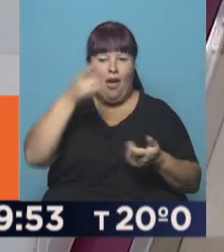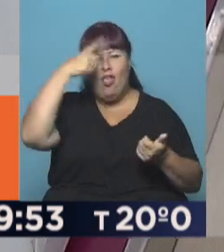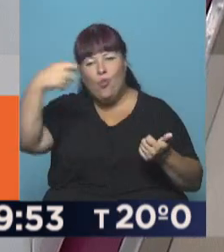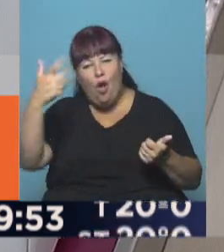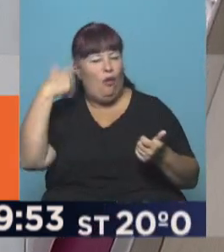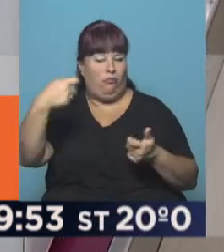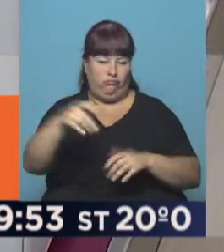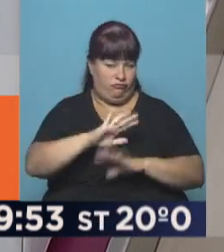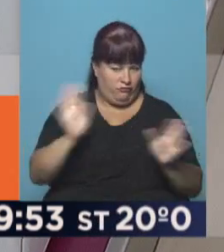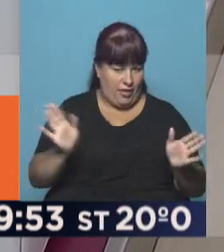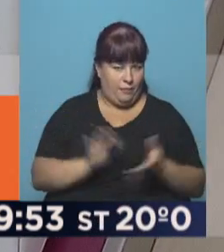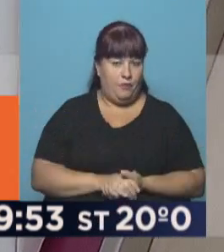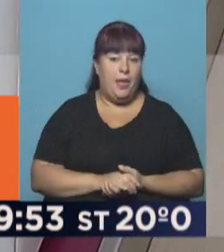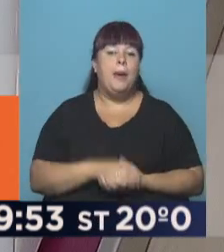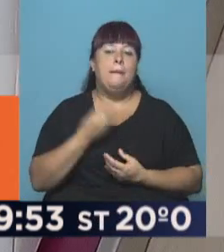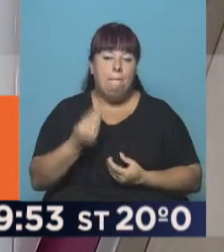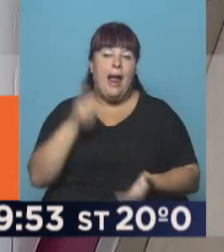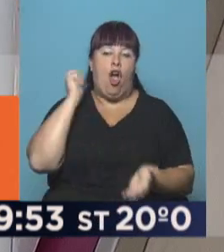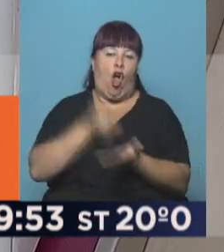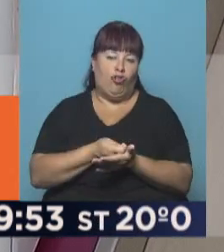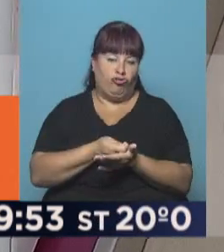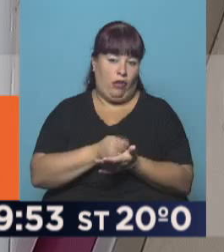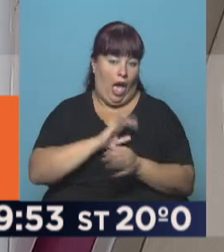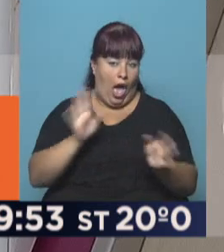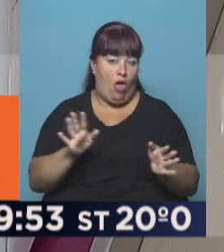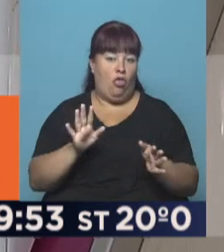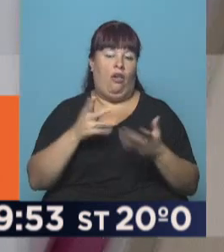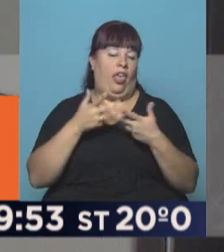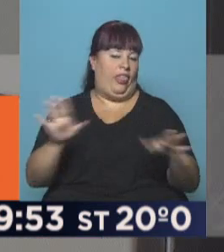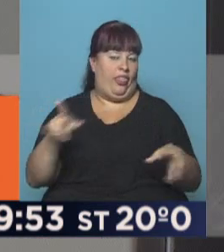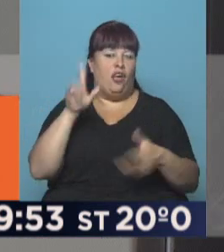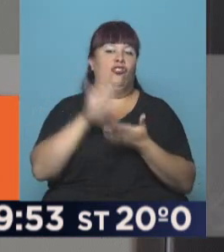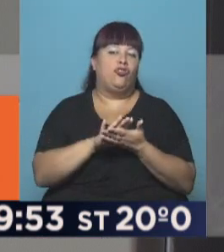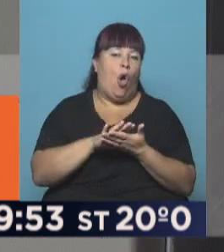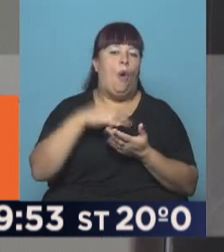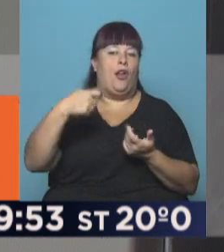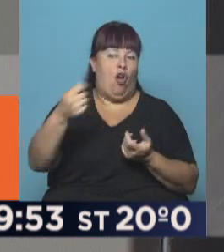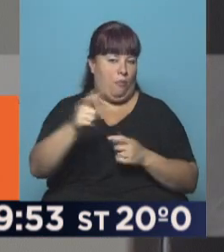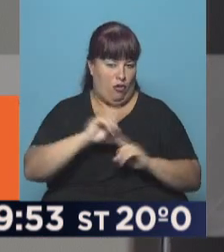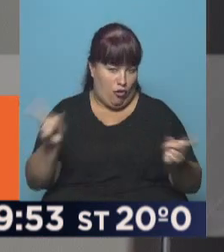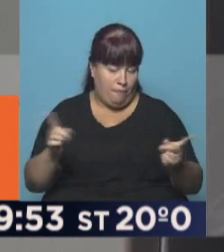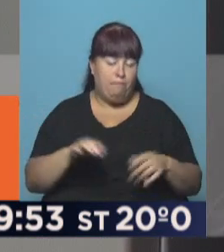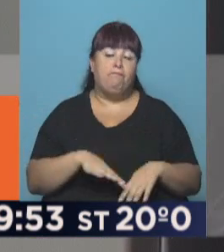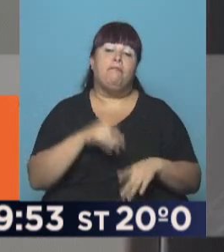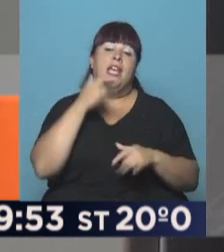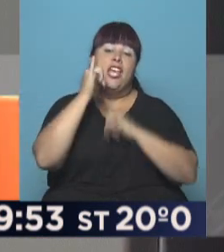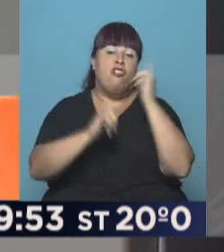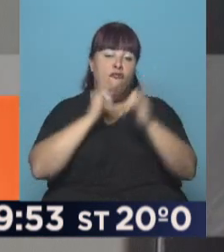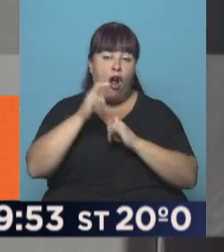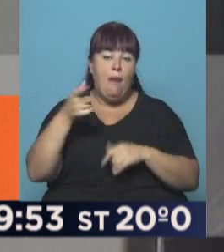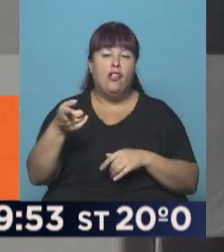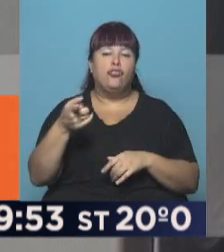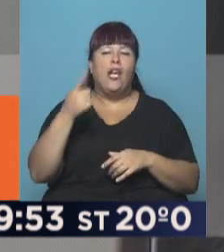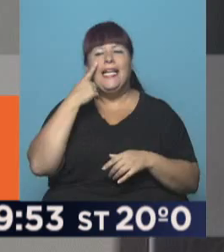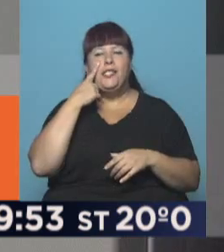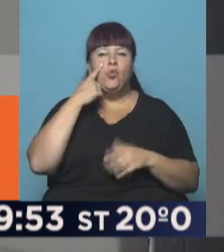18 cuotas para abonar al contado, directamente desistir de adquirir el bien. De acuerdo con un informe realizado por